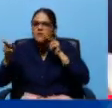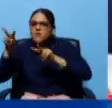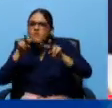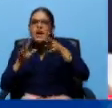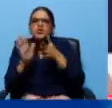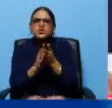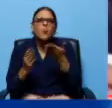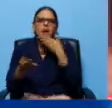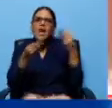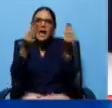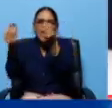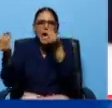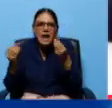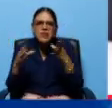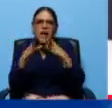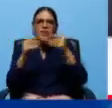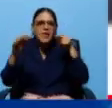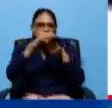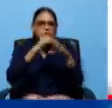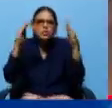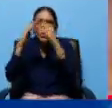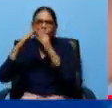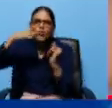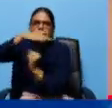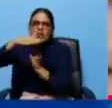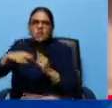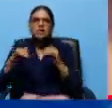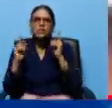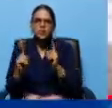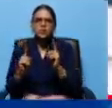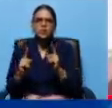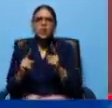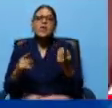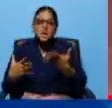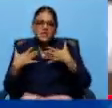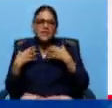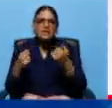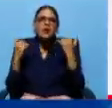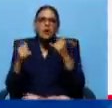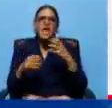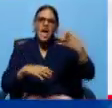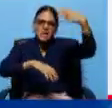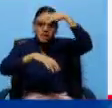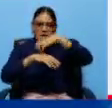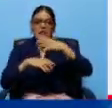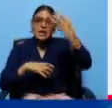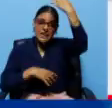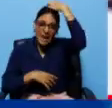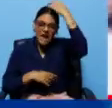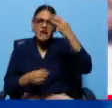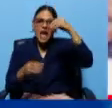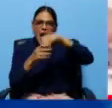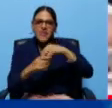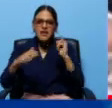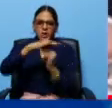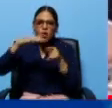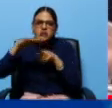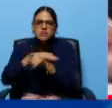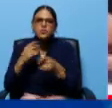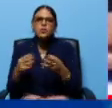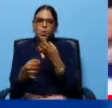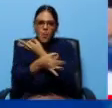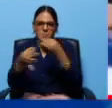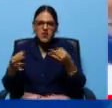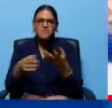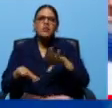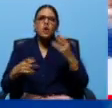cerciorarse de la calidad de las instalaciones y de la salubridad que debe reinar en institutos como esto, pues, para